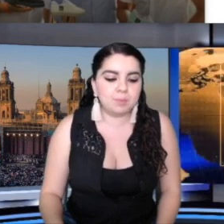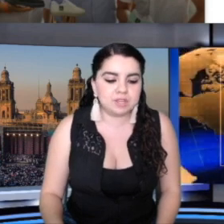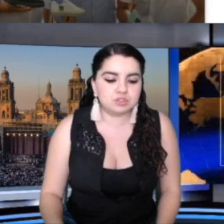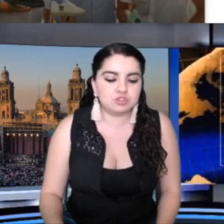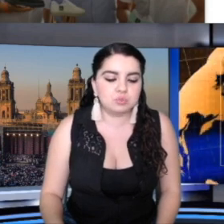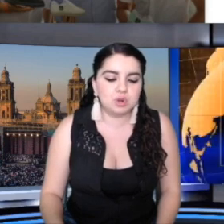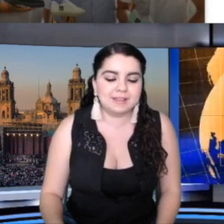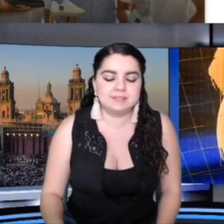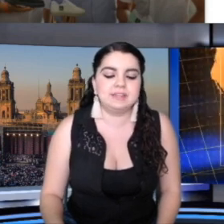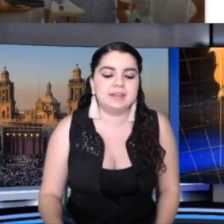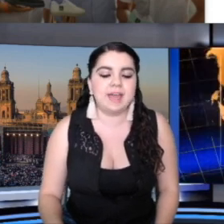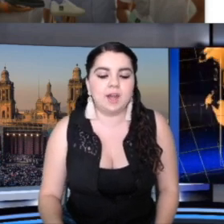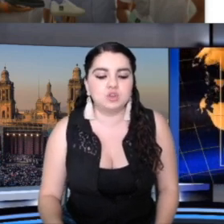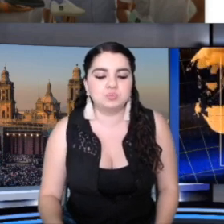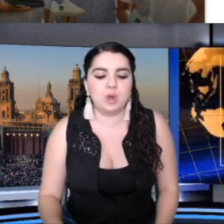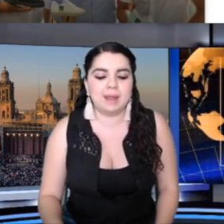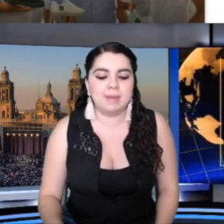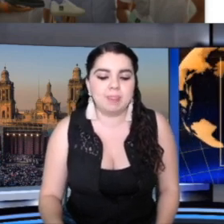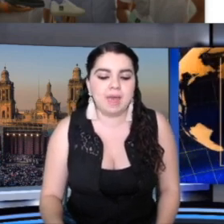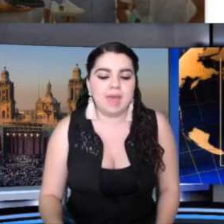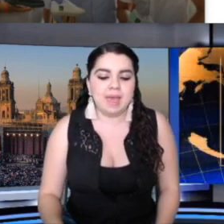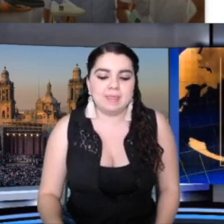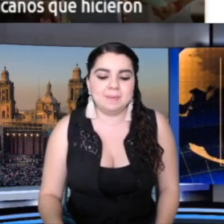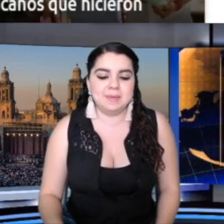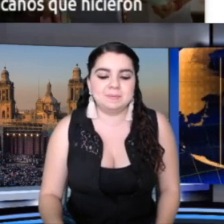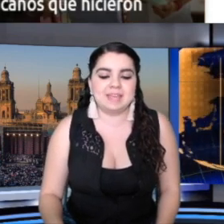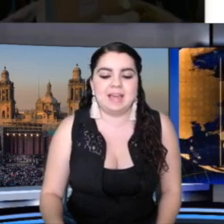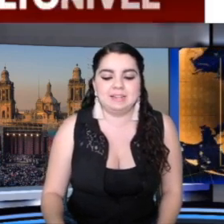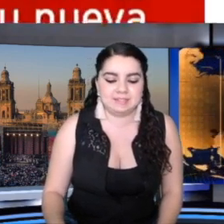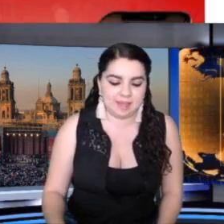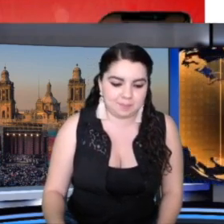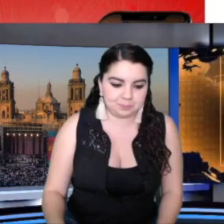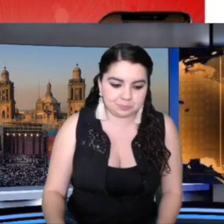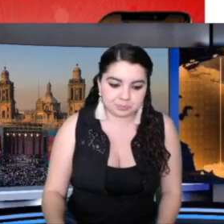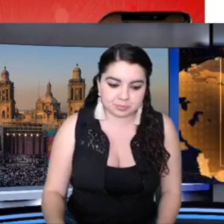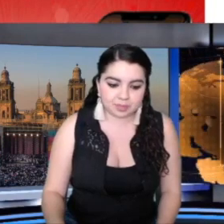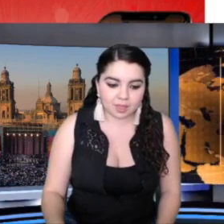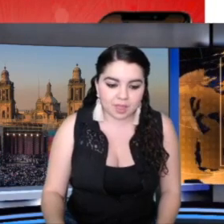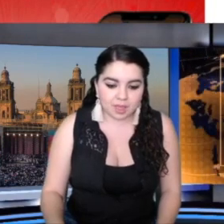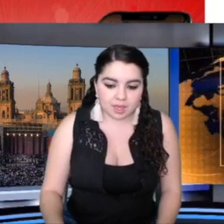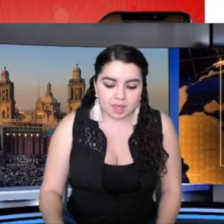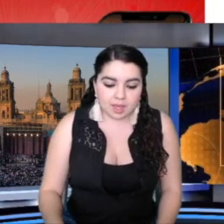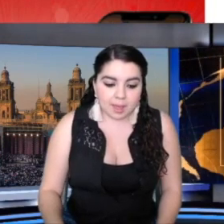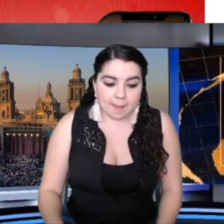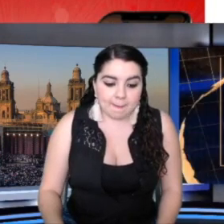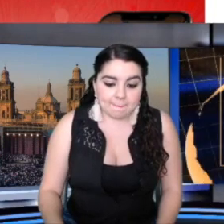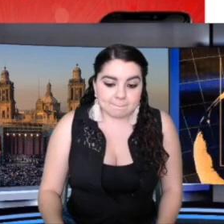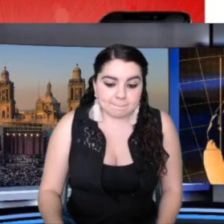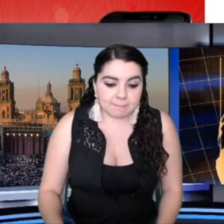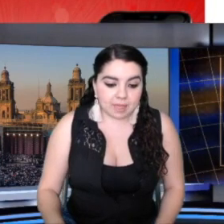por impuestos, multas y recargos por la venta de VIPs a Alsea.